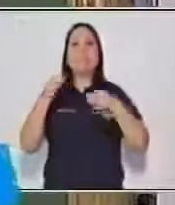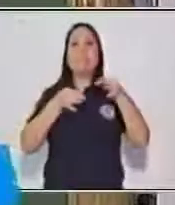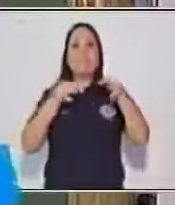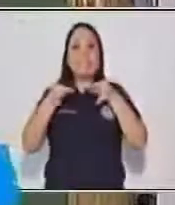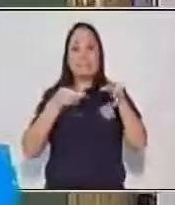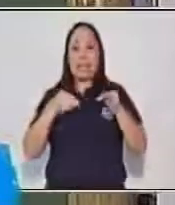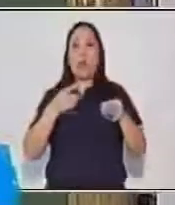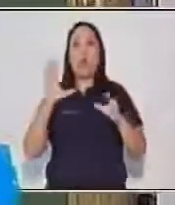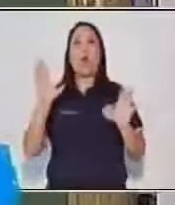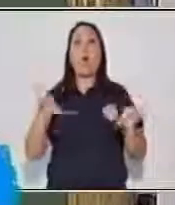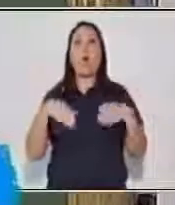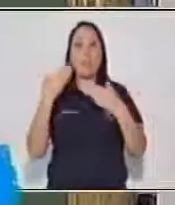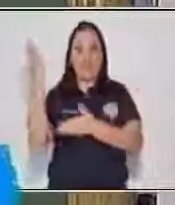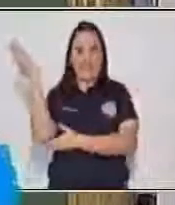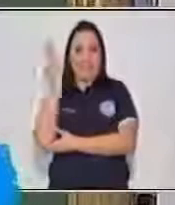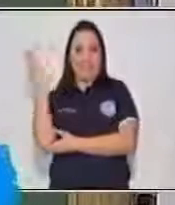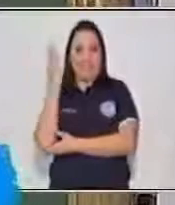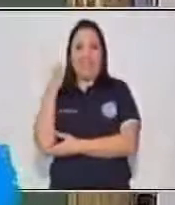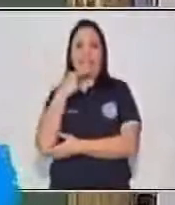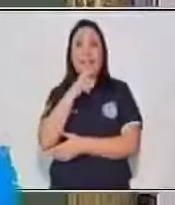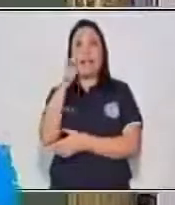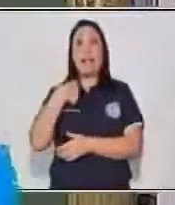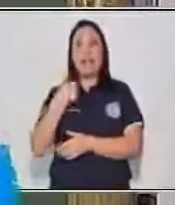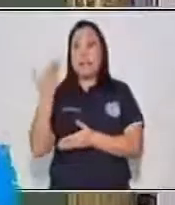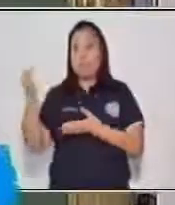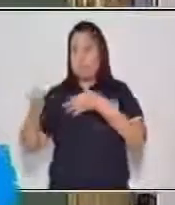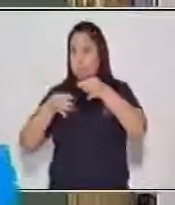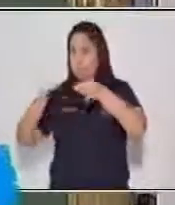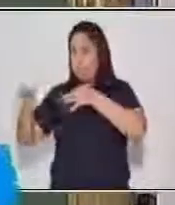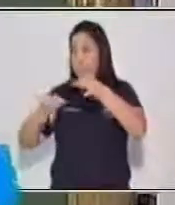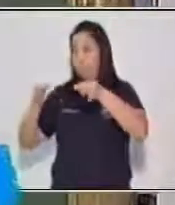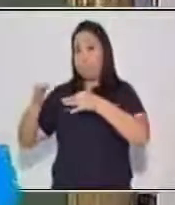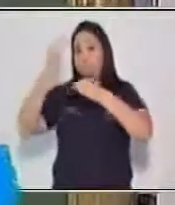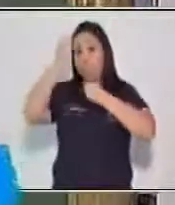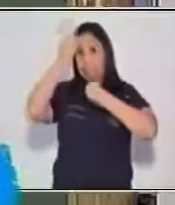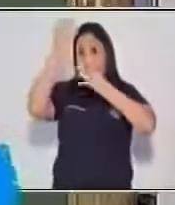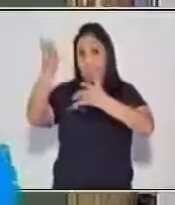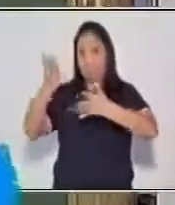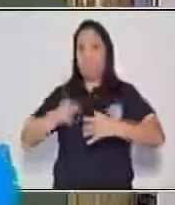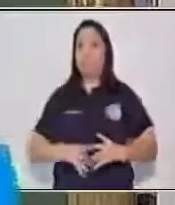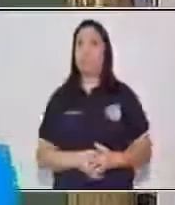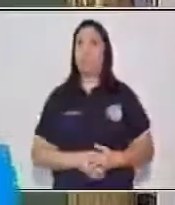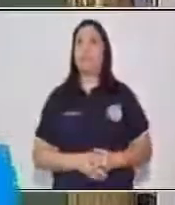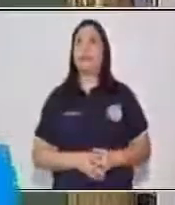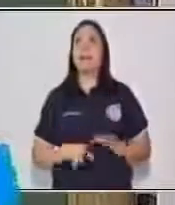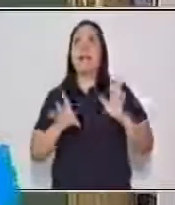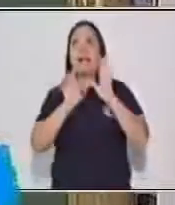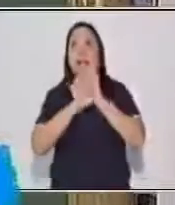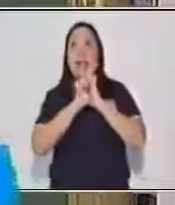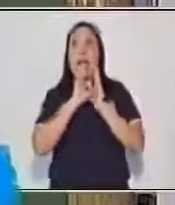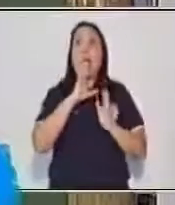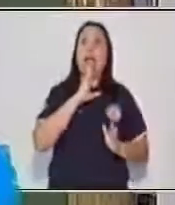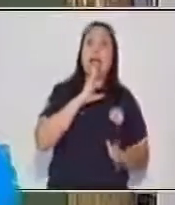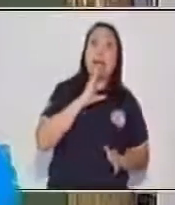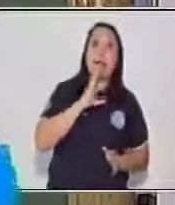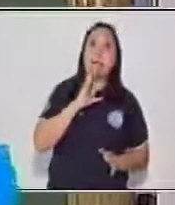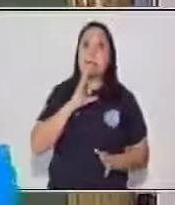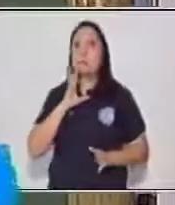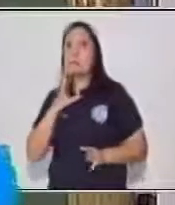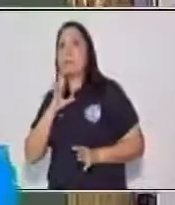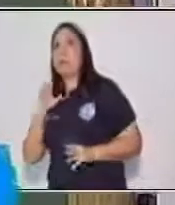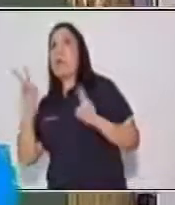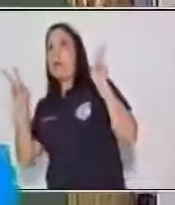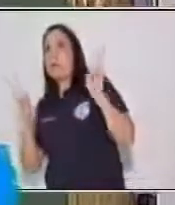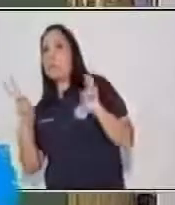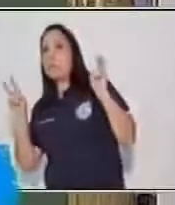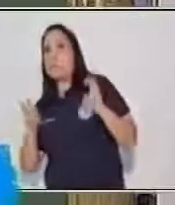momento, o será en el momento en el que tú transmites la información, ¿sí? En el que ya empiezas a hablar del tema, en